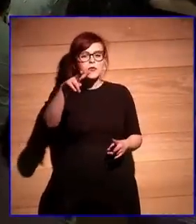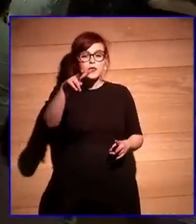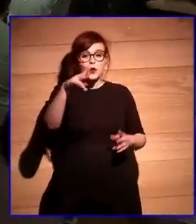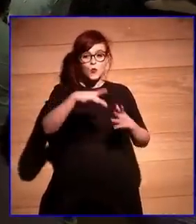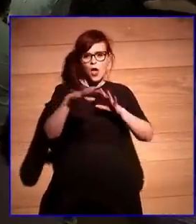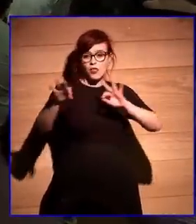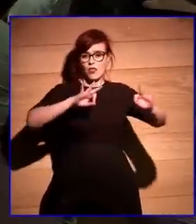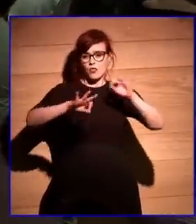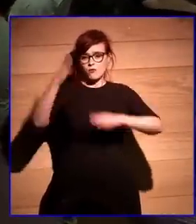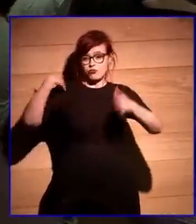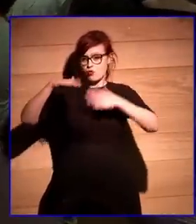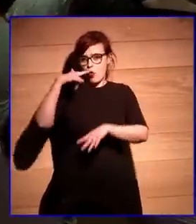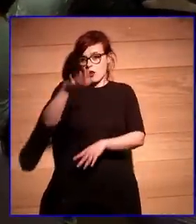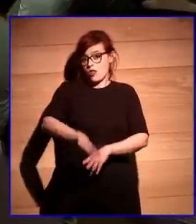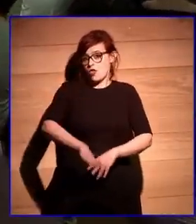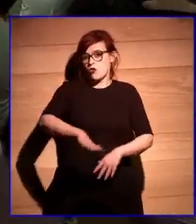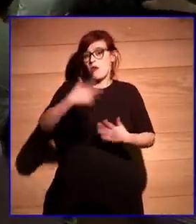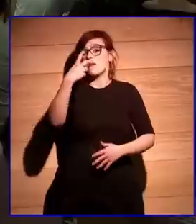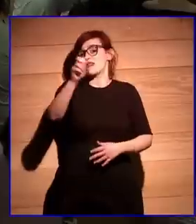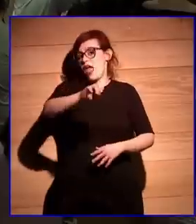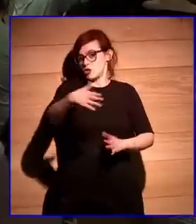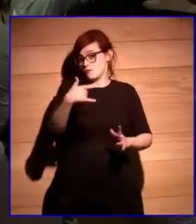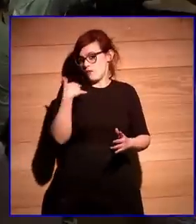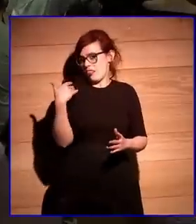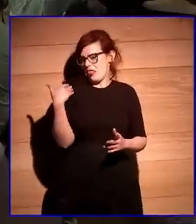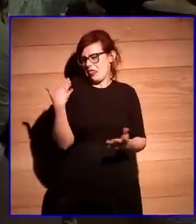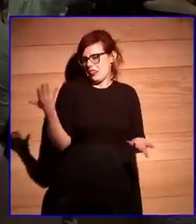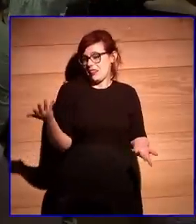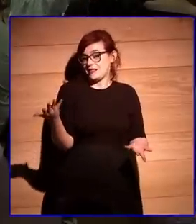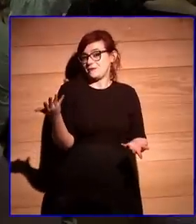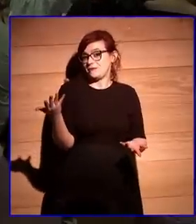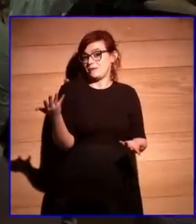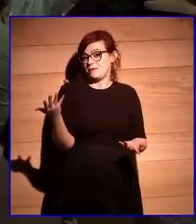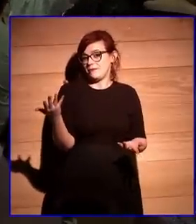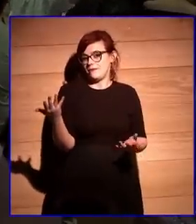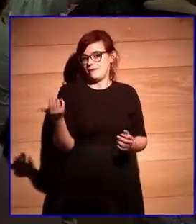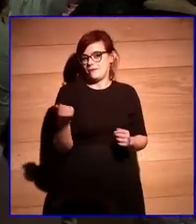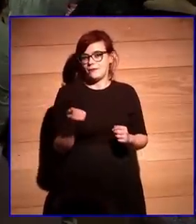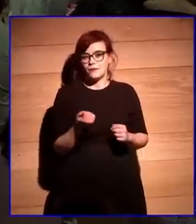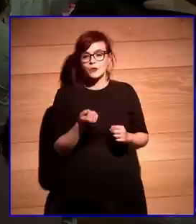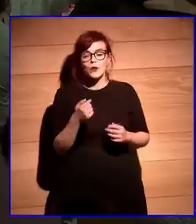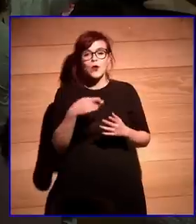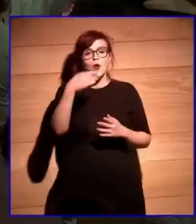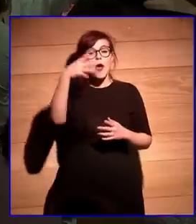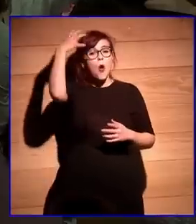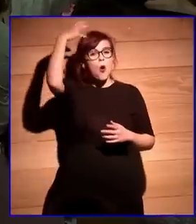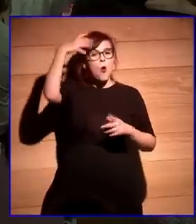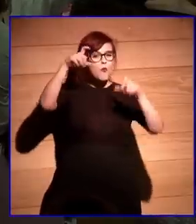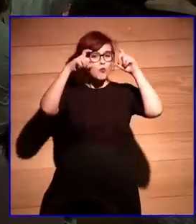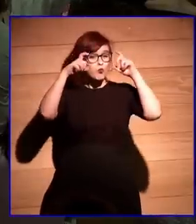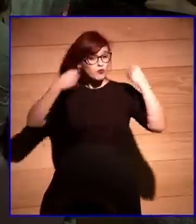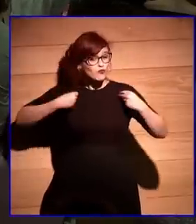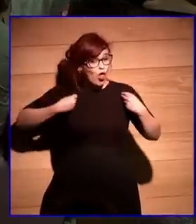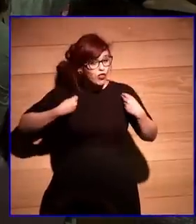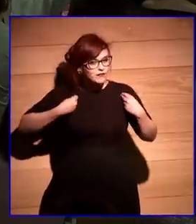es que estuve en Londres y vi una función, yo era un niño, hace casi 20 años, sobre la vida de los Blues